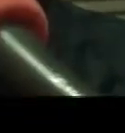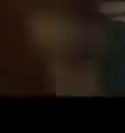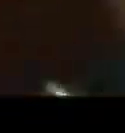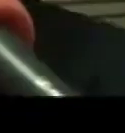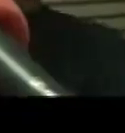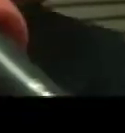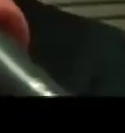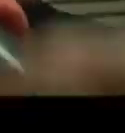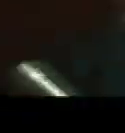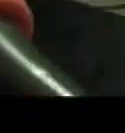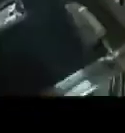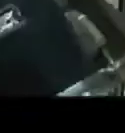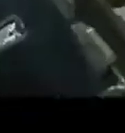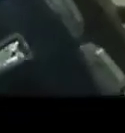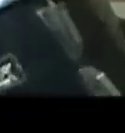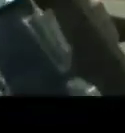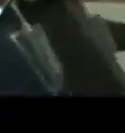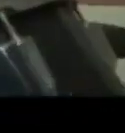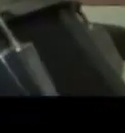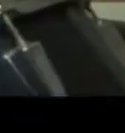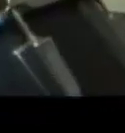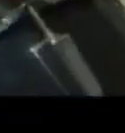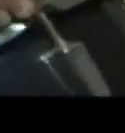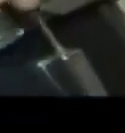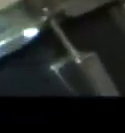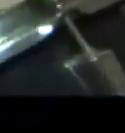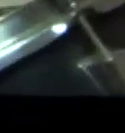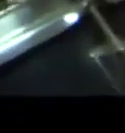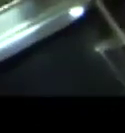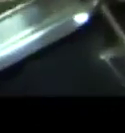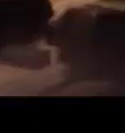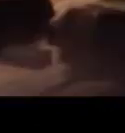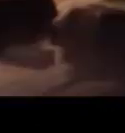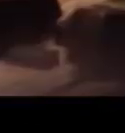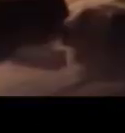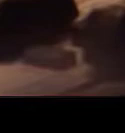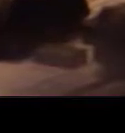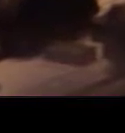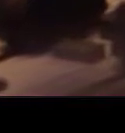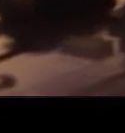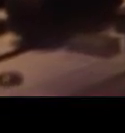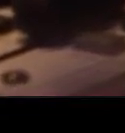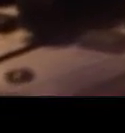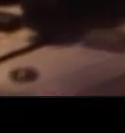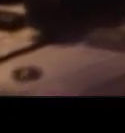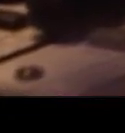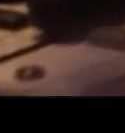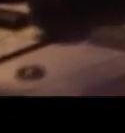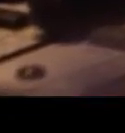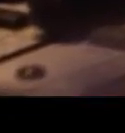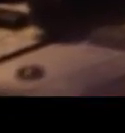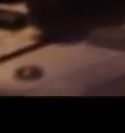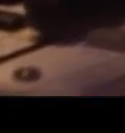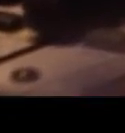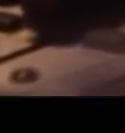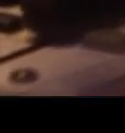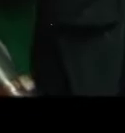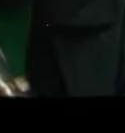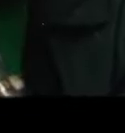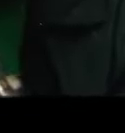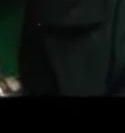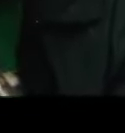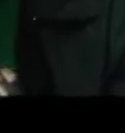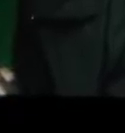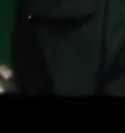a los Beatles, porque en ese tiempo era buenísimo. La primera pieza que tocamos, estilo rock, tocábamos La